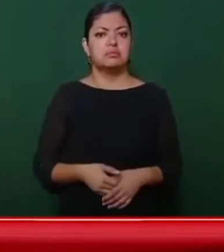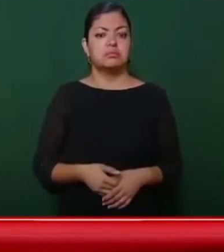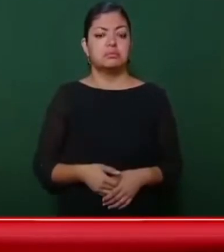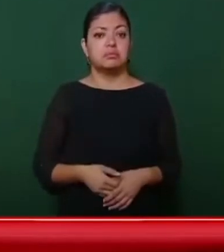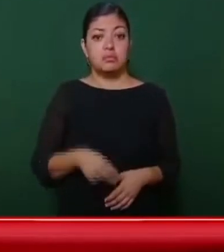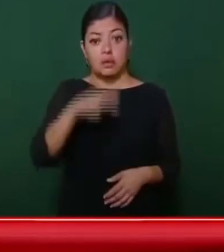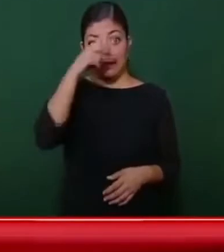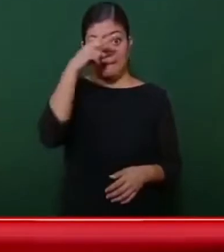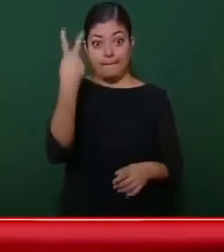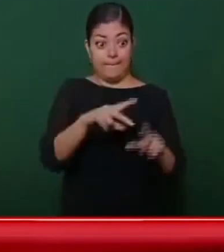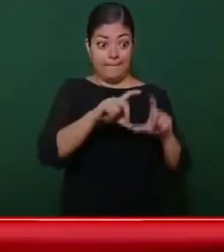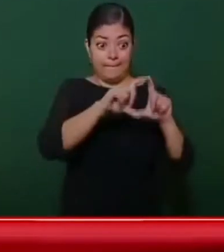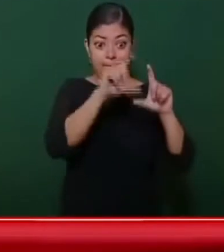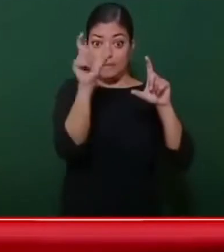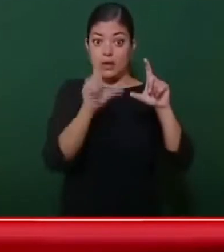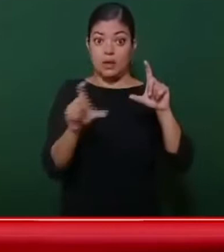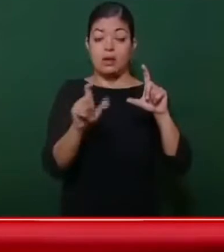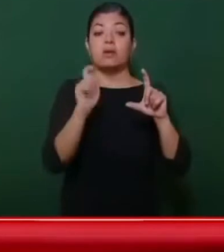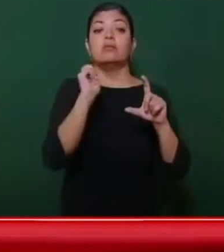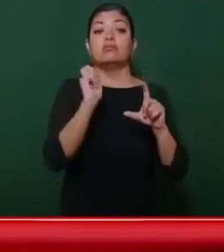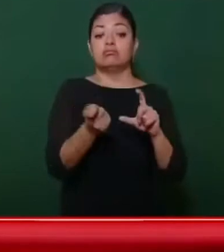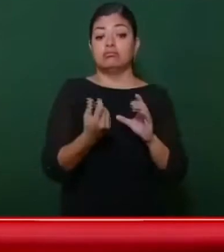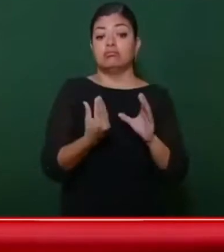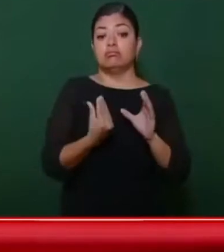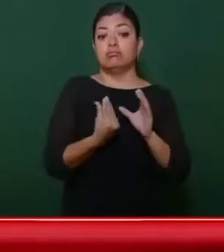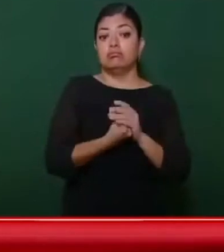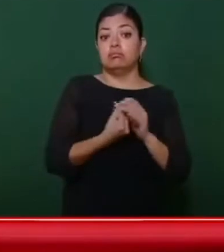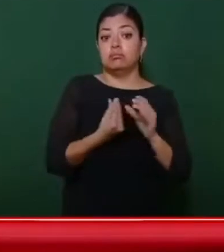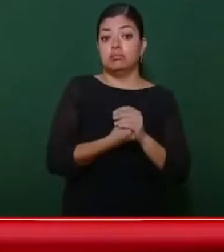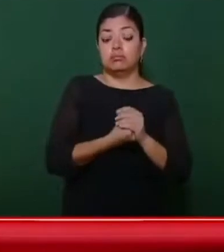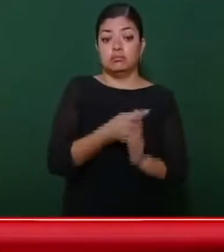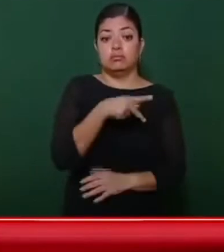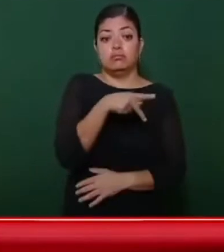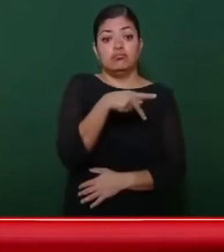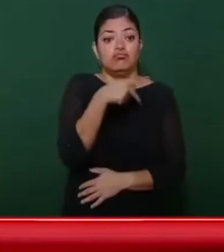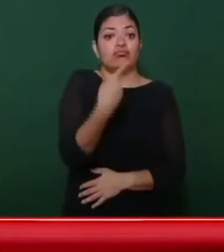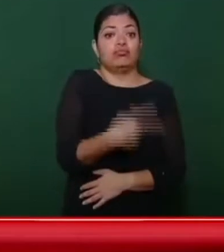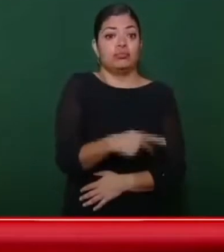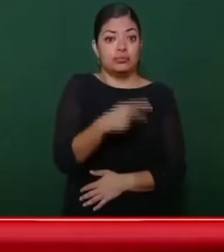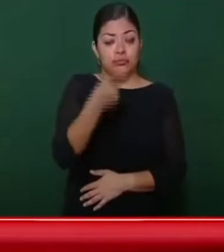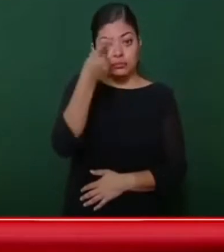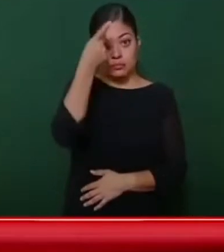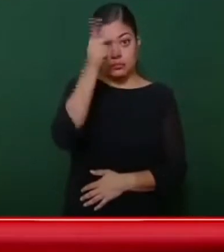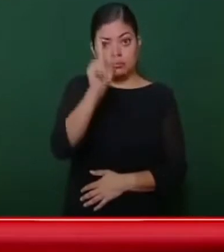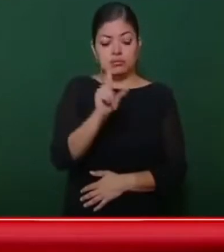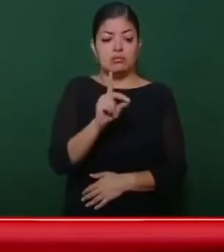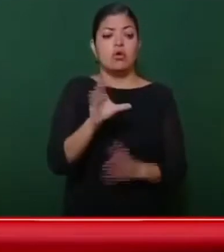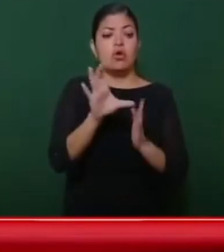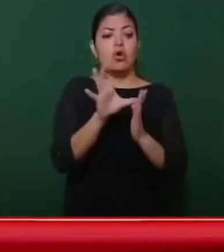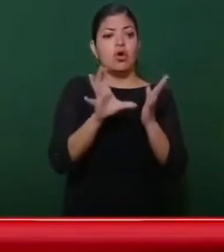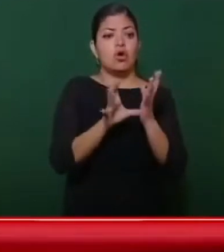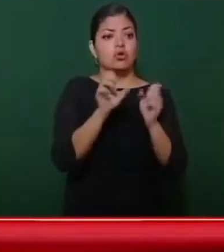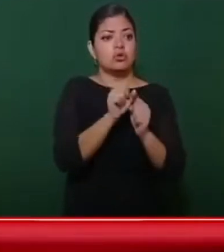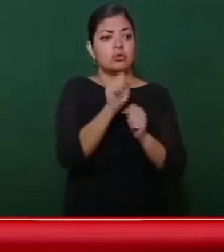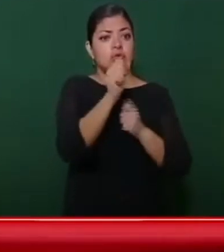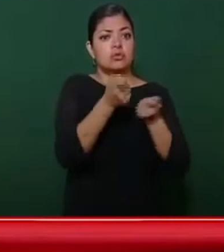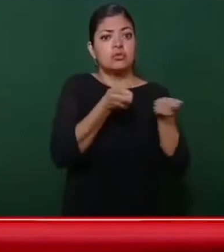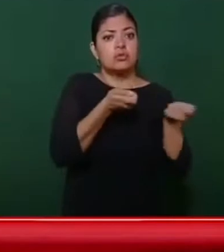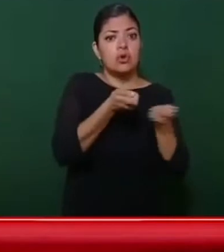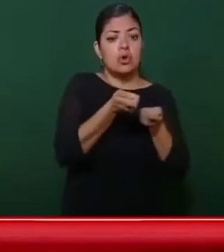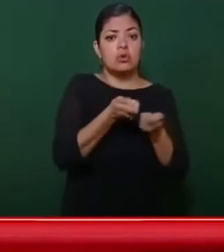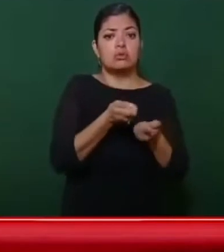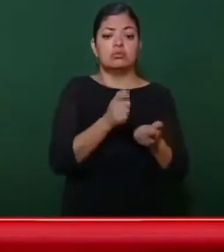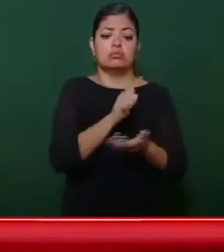México se reserva su derecho soberano de reformar su constitución y su